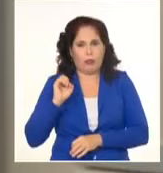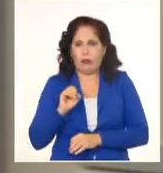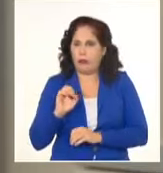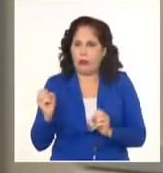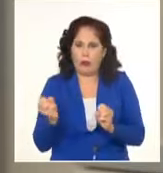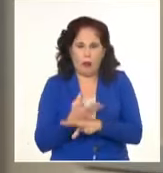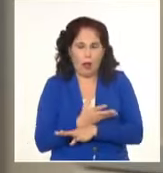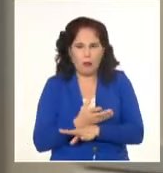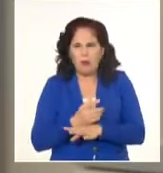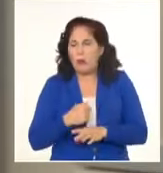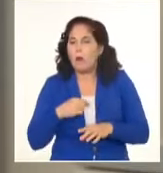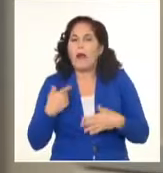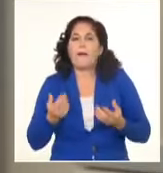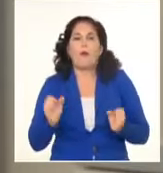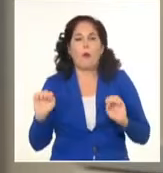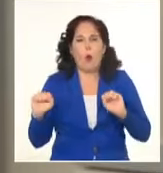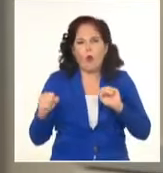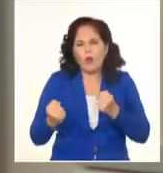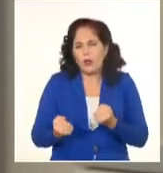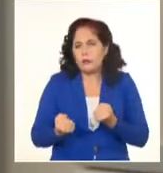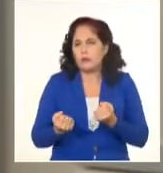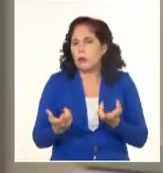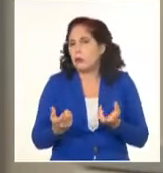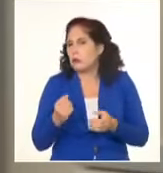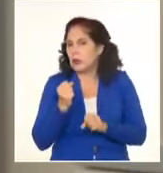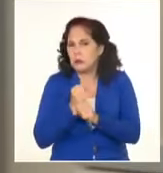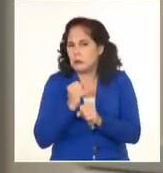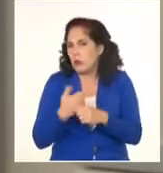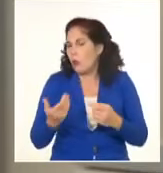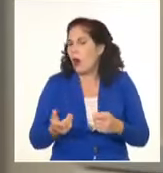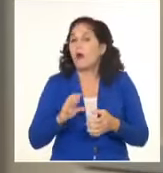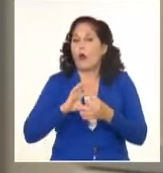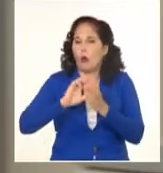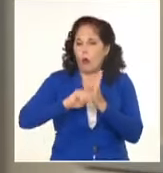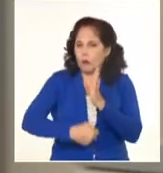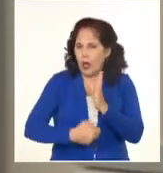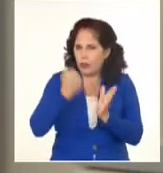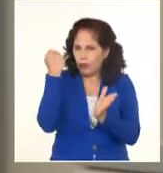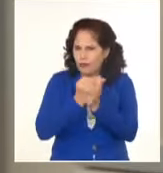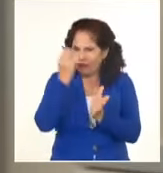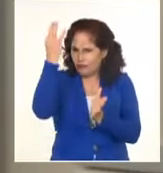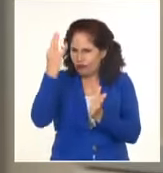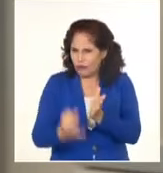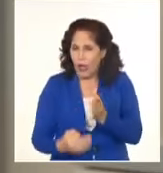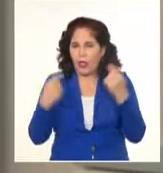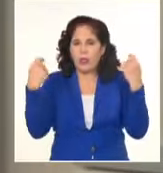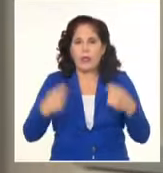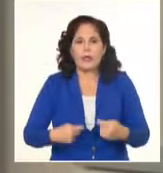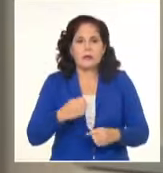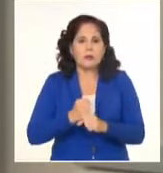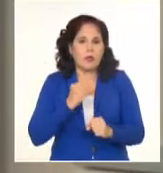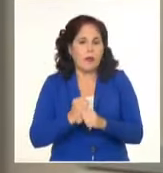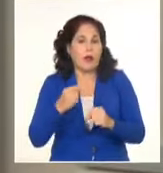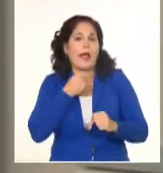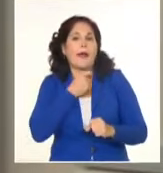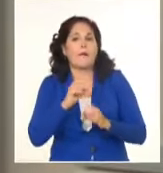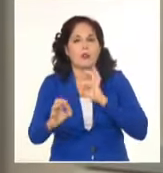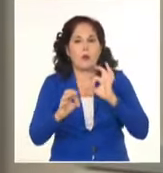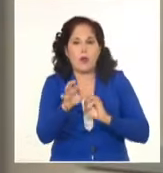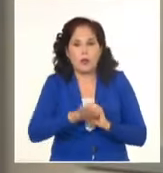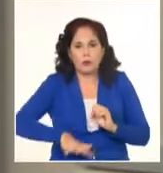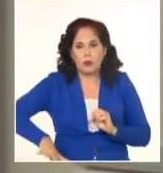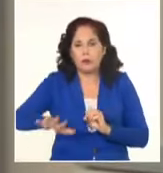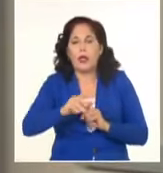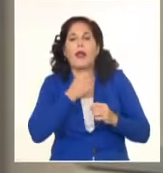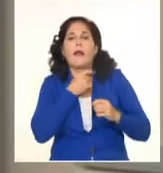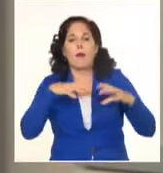esas obligaciones que se tienen para con los trabajadores de formalizar el contrato de trabajo, de los derechos que tienen sobre la seguridad social, de todo lo que